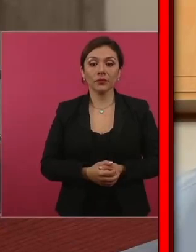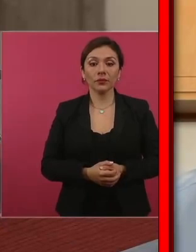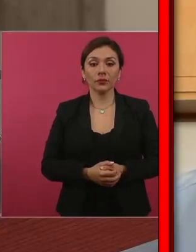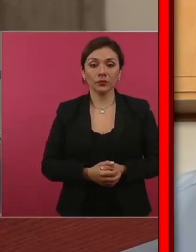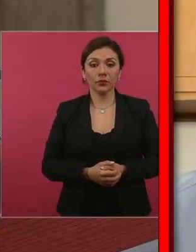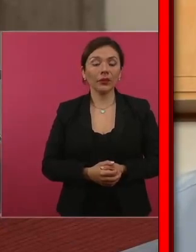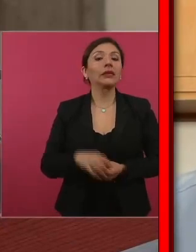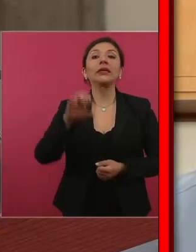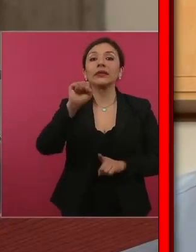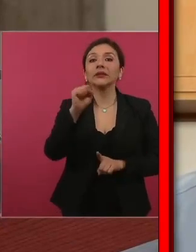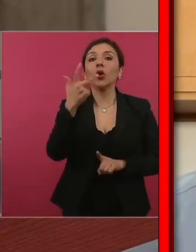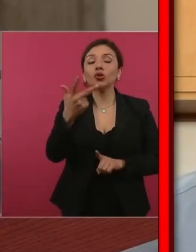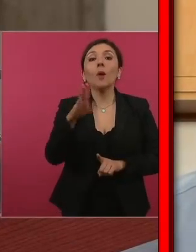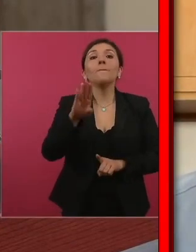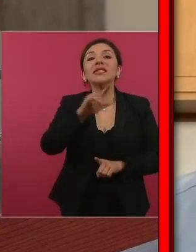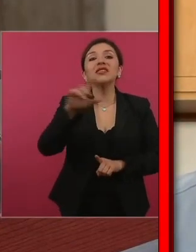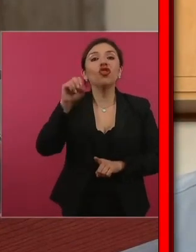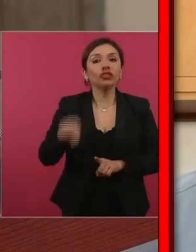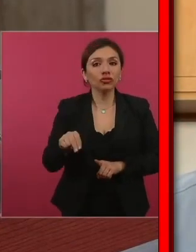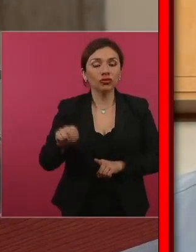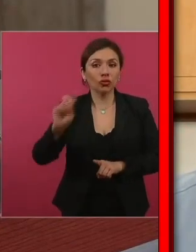sesenta y ocho billones de dólares